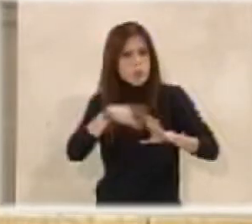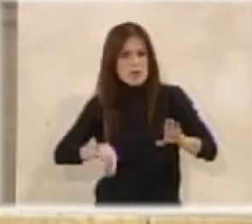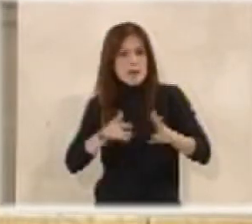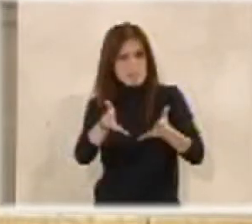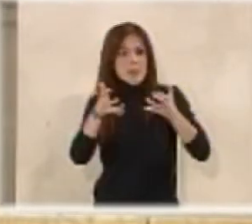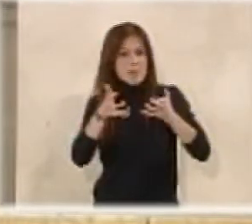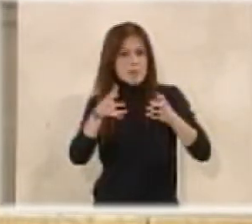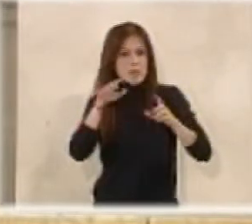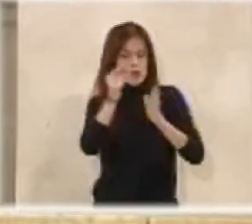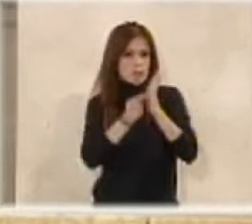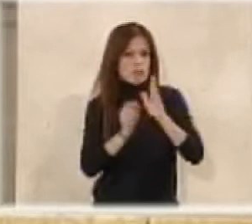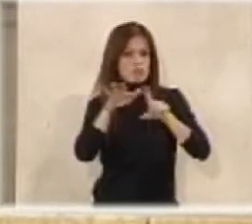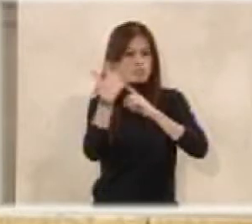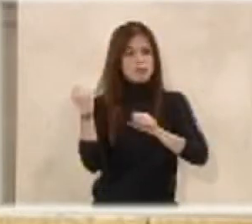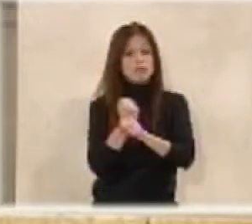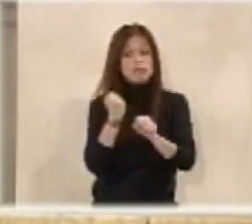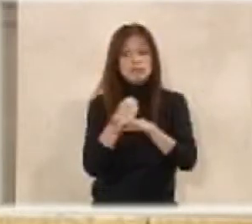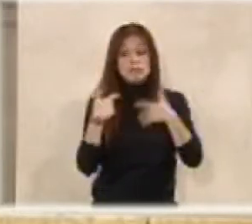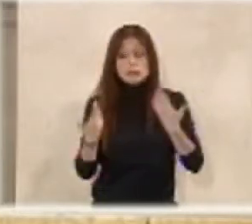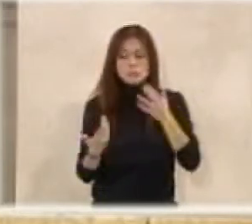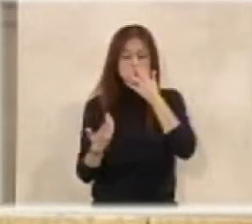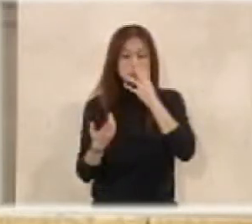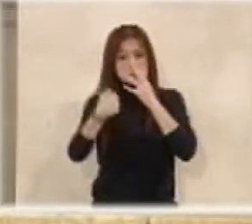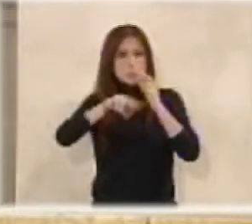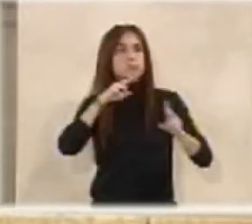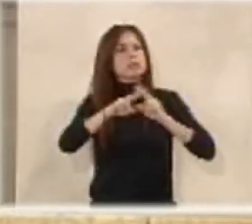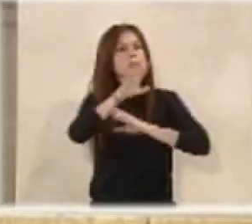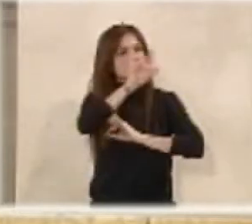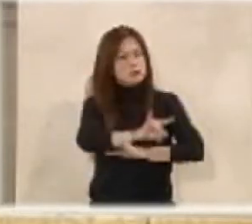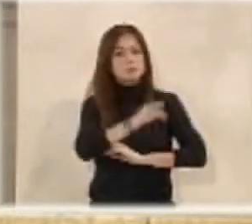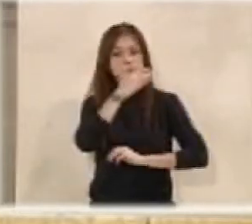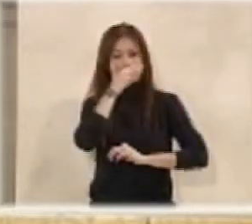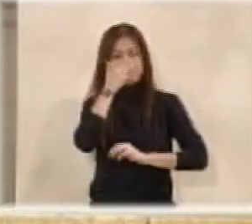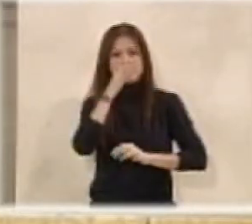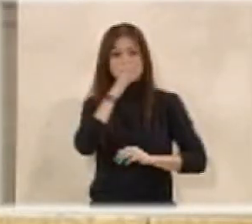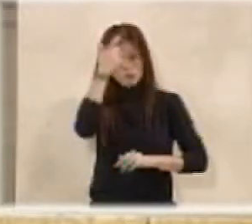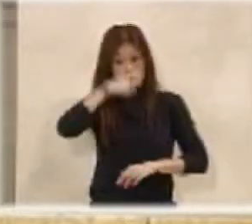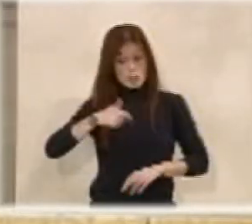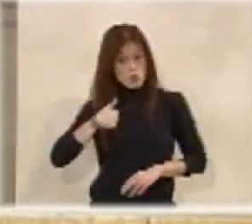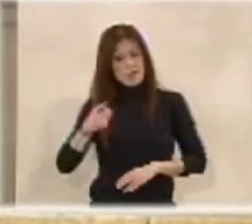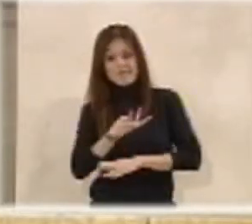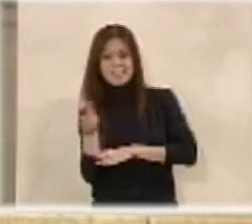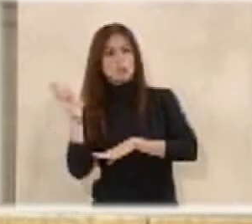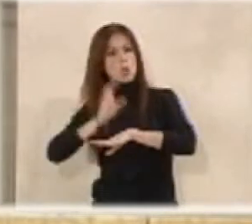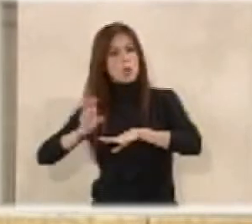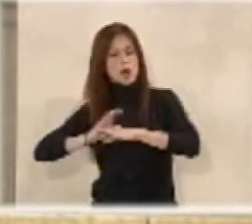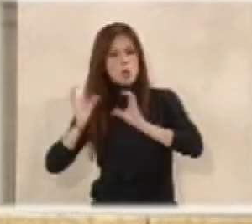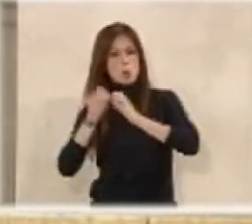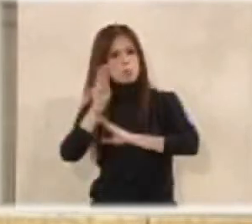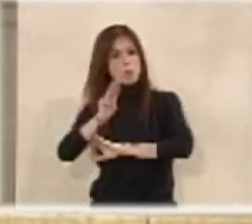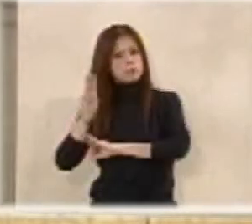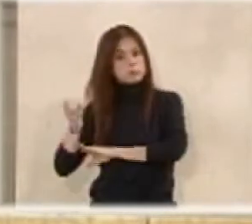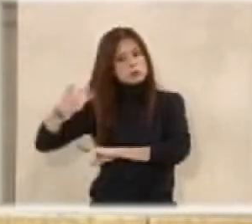beneficiadas las condiciones de trabajo. Y se les dijo que sí, porque yo y el resto de concejales del Grupo Popular